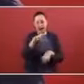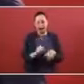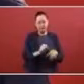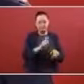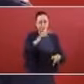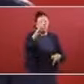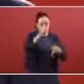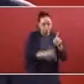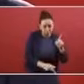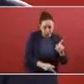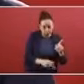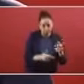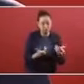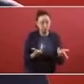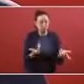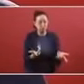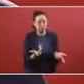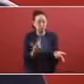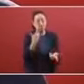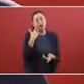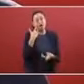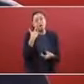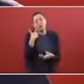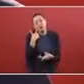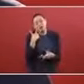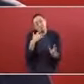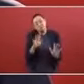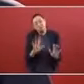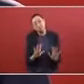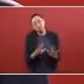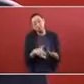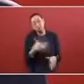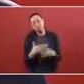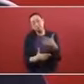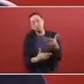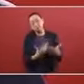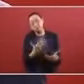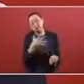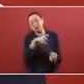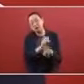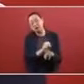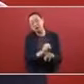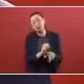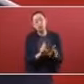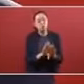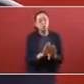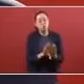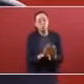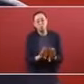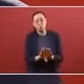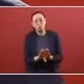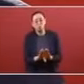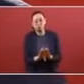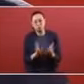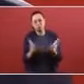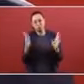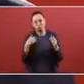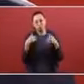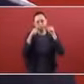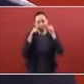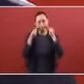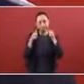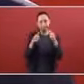qué podemos lograr. Nos vamos ahora sí que a ocupar de